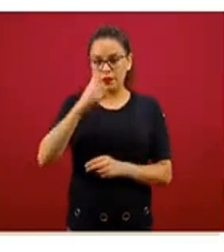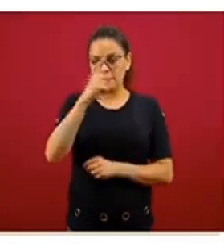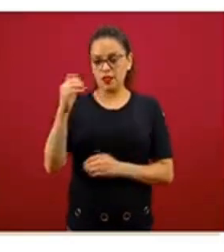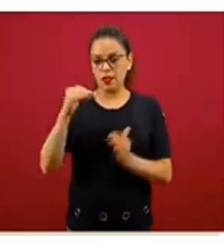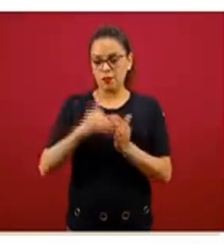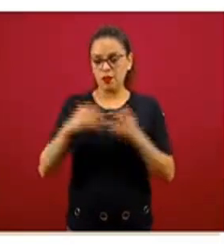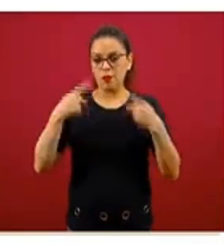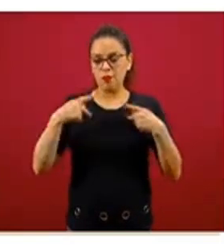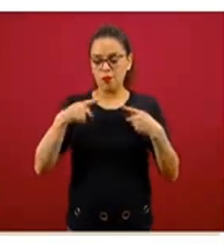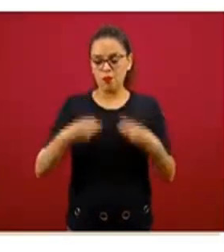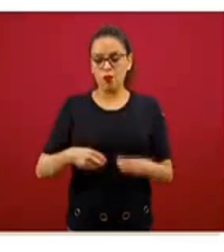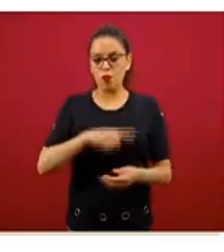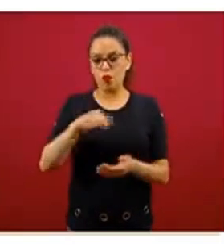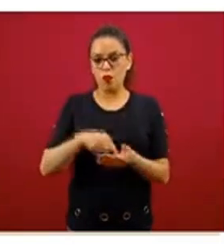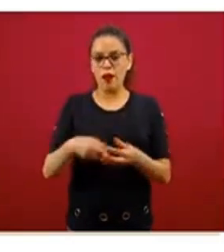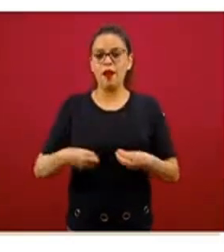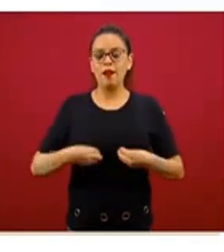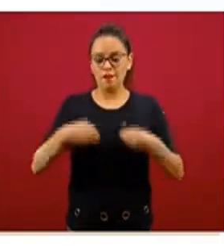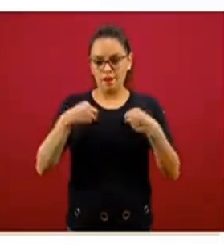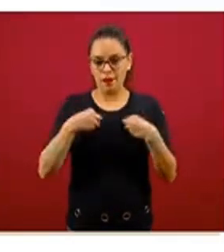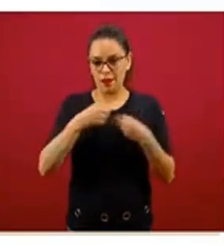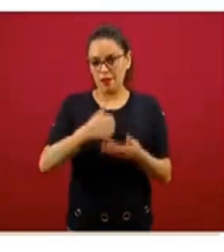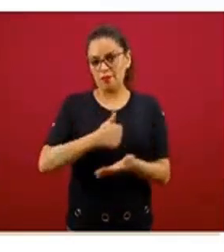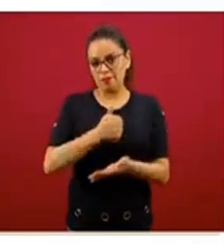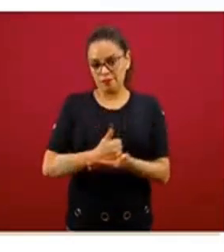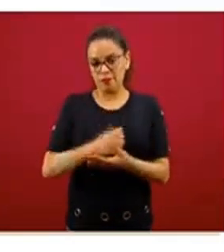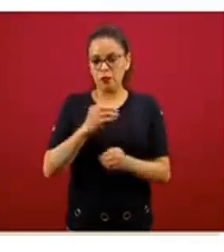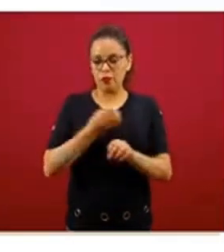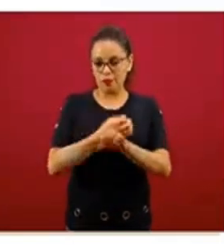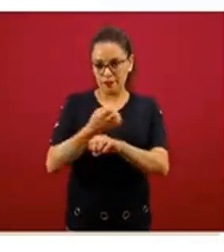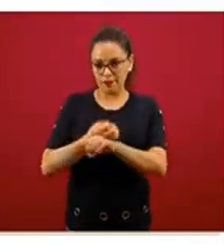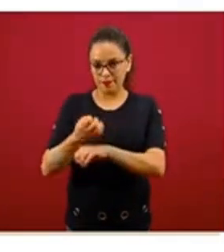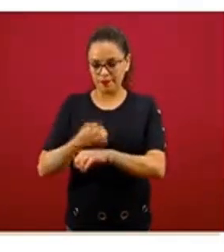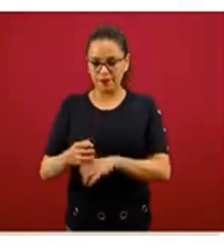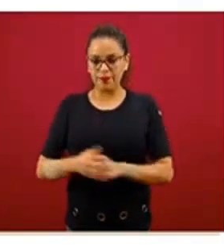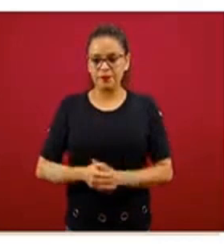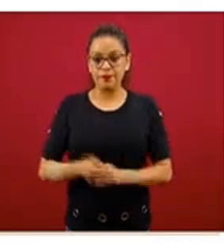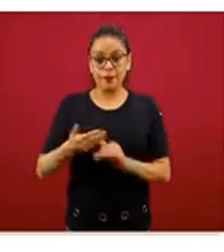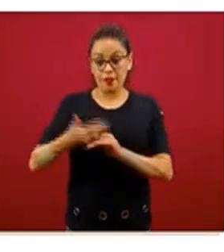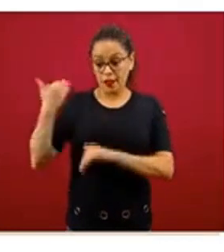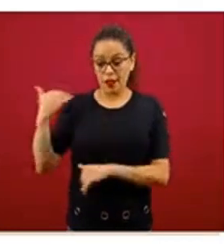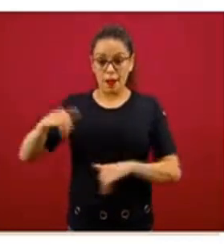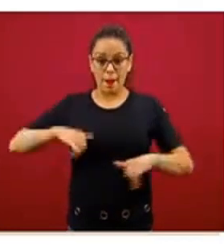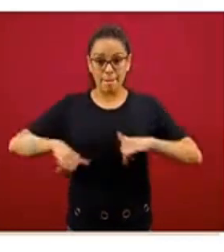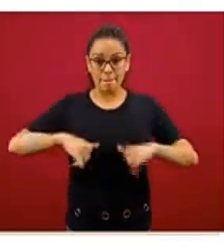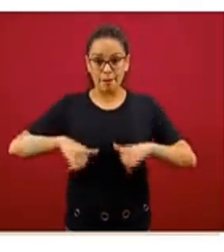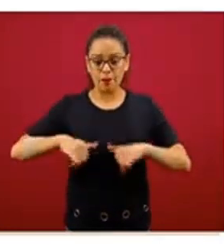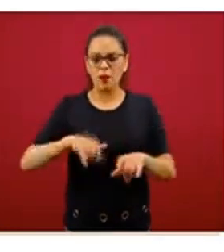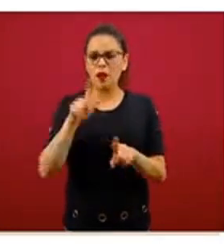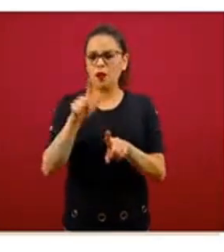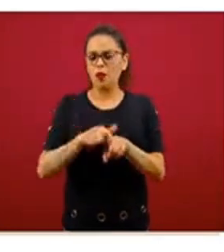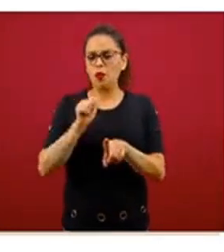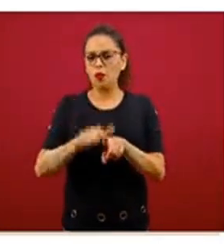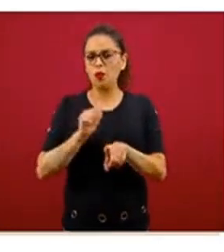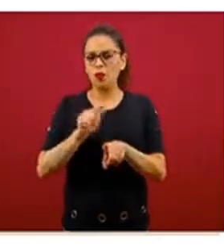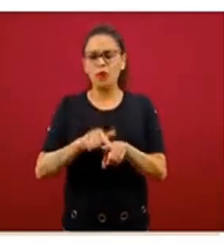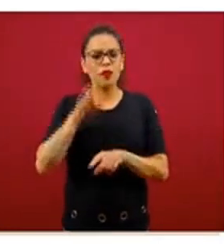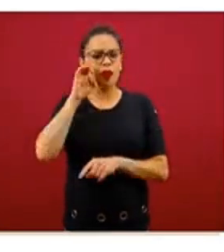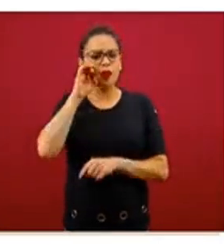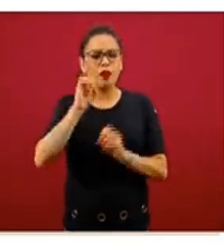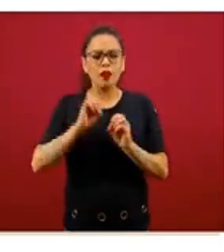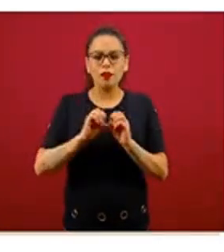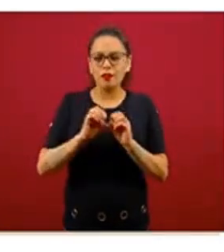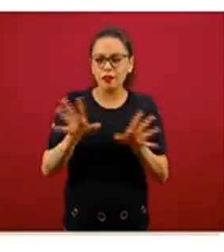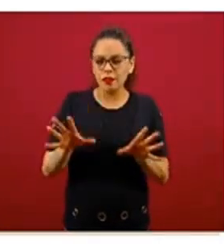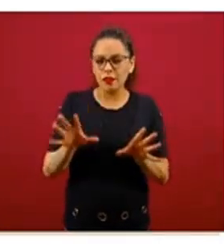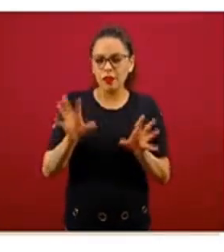y en donde también empezamos a notar estados que en el mapa anterior pasaron de un color naranja claro a